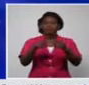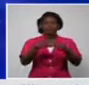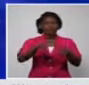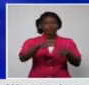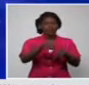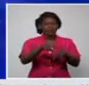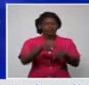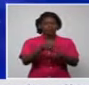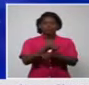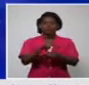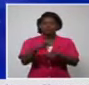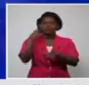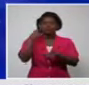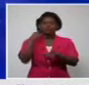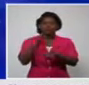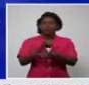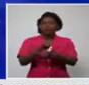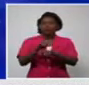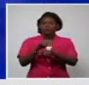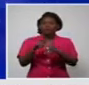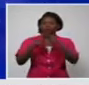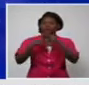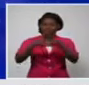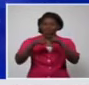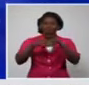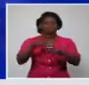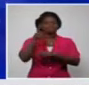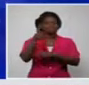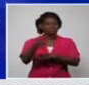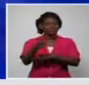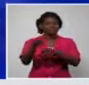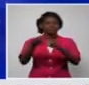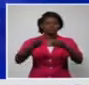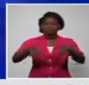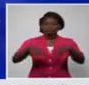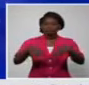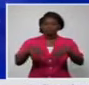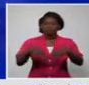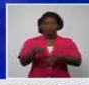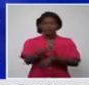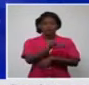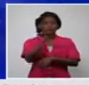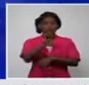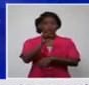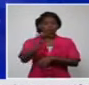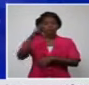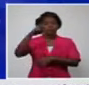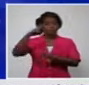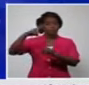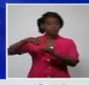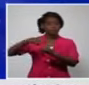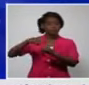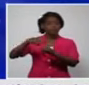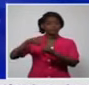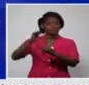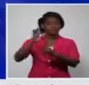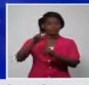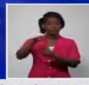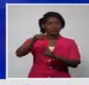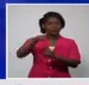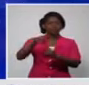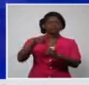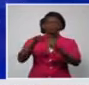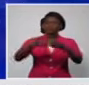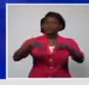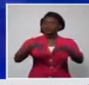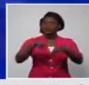eventos importantes. Ellos han tenido recientemente un evento en Caimito, tuvieron el evento del auto, aquel